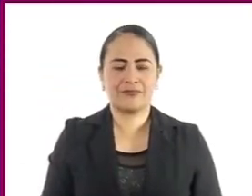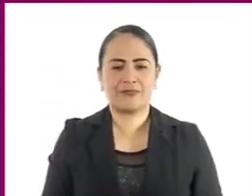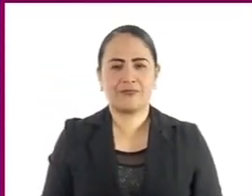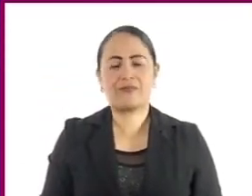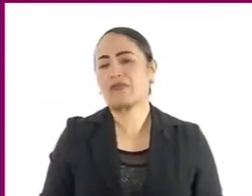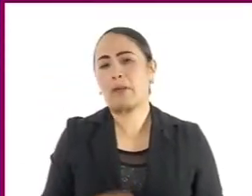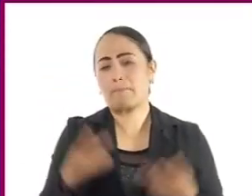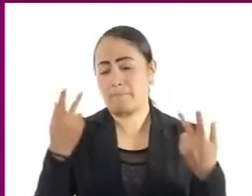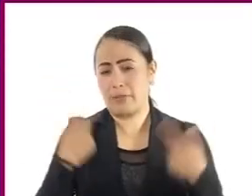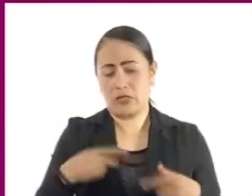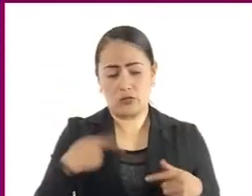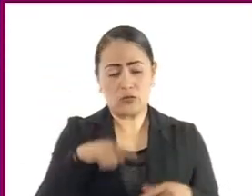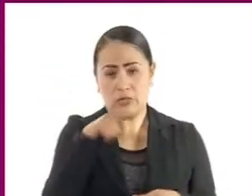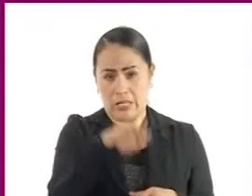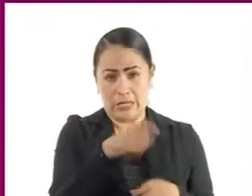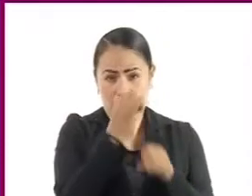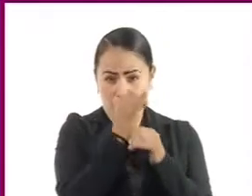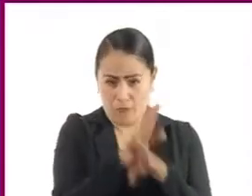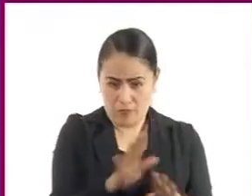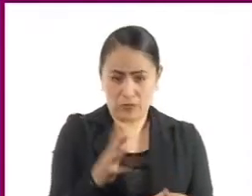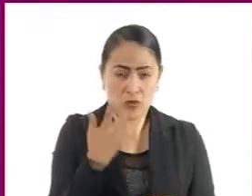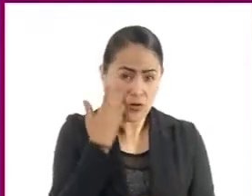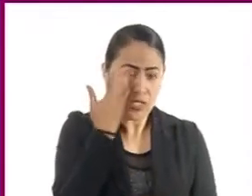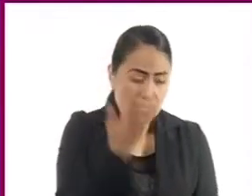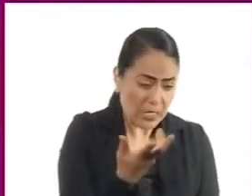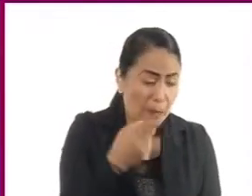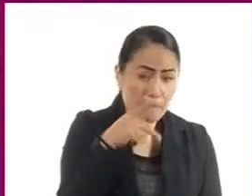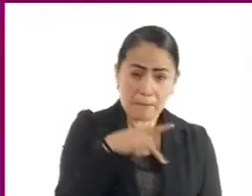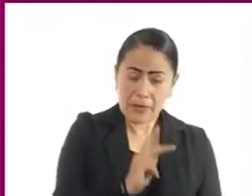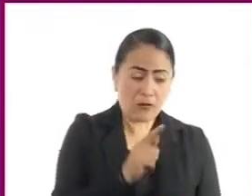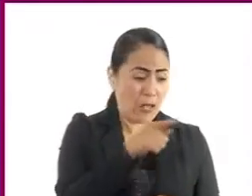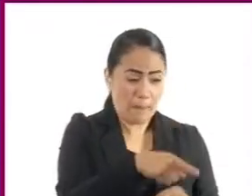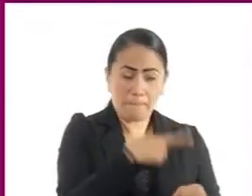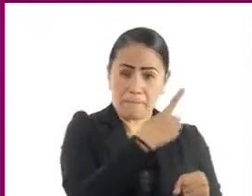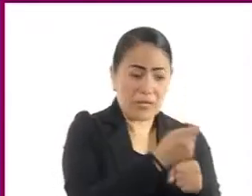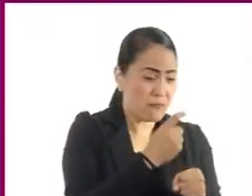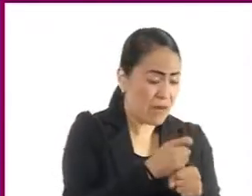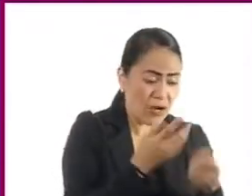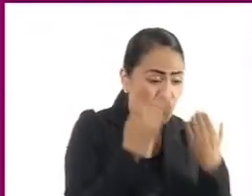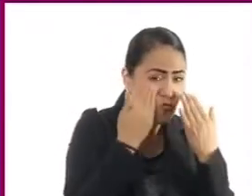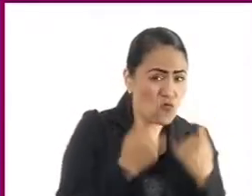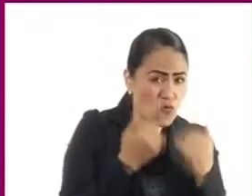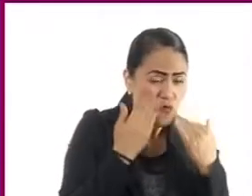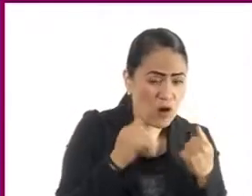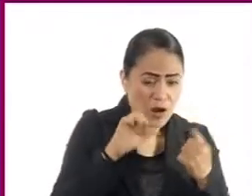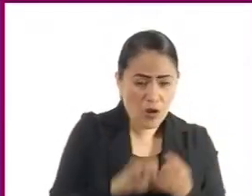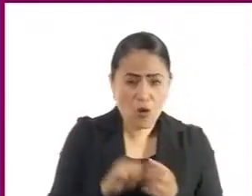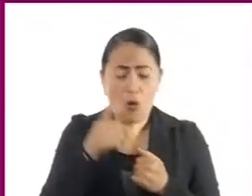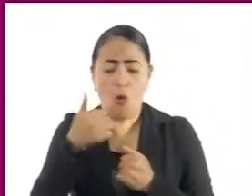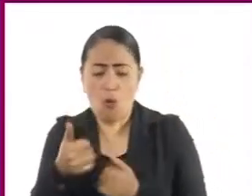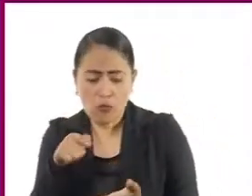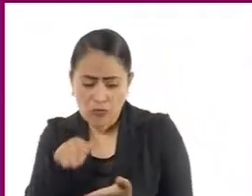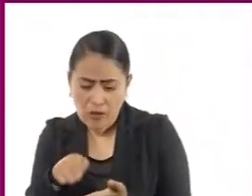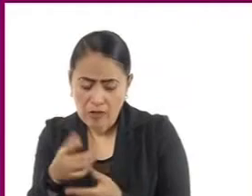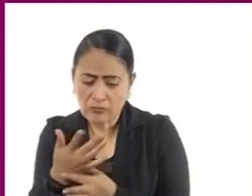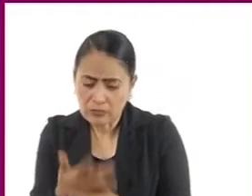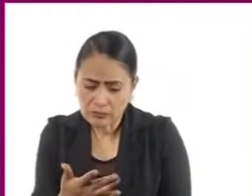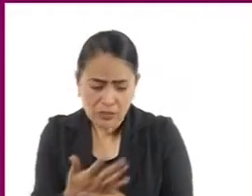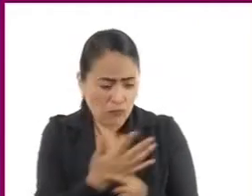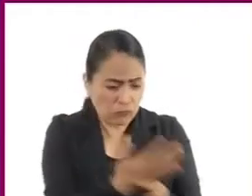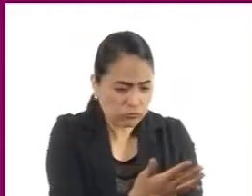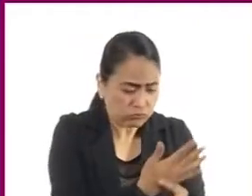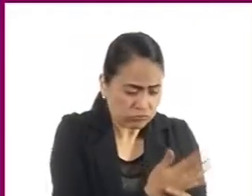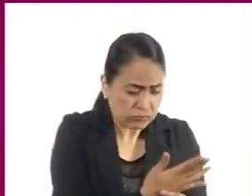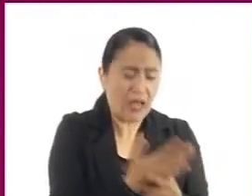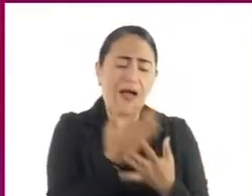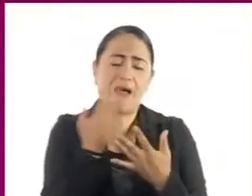alguien necesita información, pero al no localizarla en una fuente primaria, entonces acude a otra fuente que cita lo que hizo o dijo otra